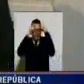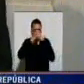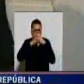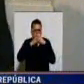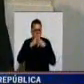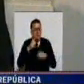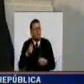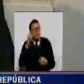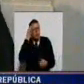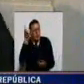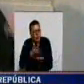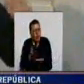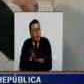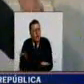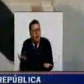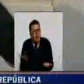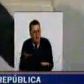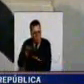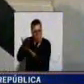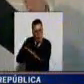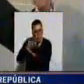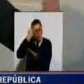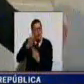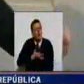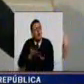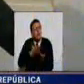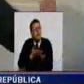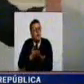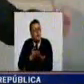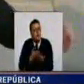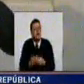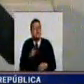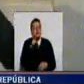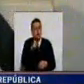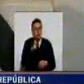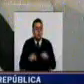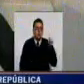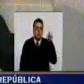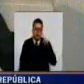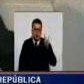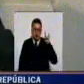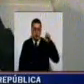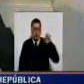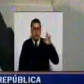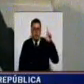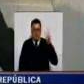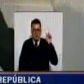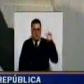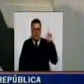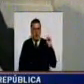la póliza? ¿Por qué le ocultó esa información al Supervalores de Chile?